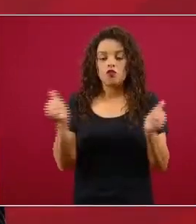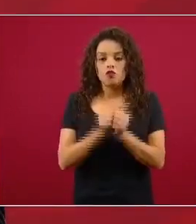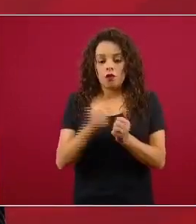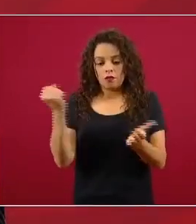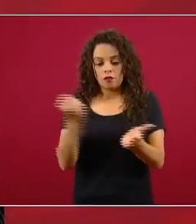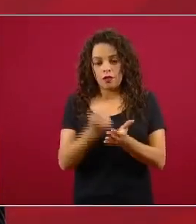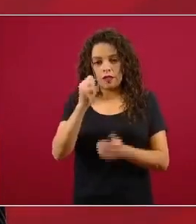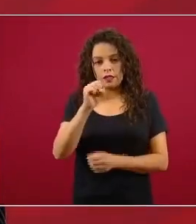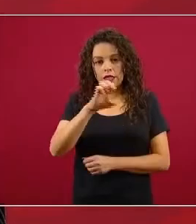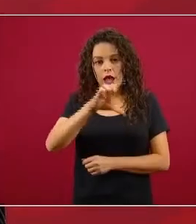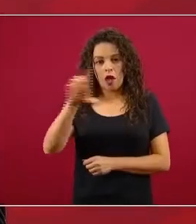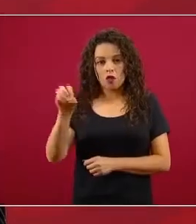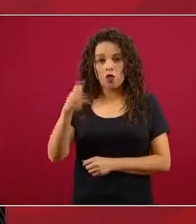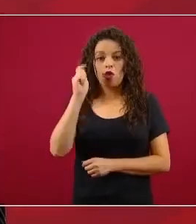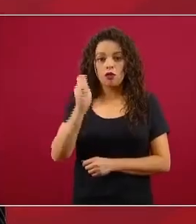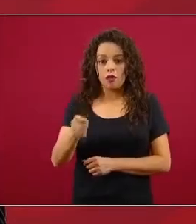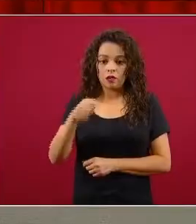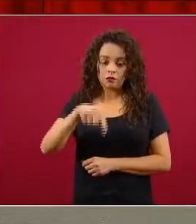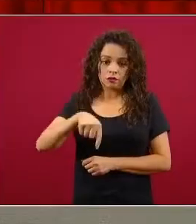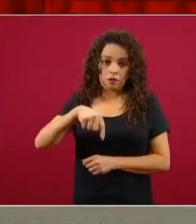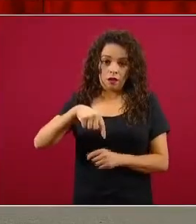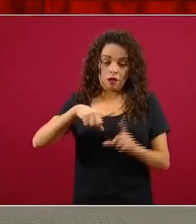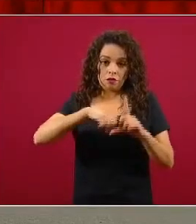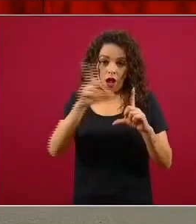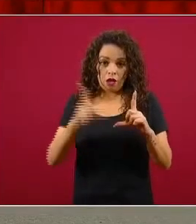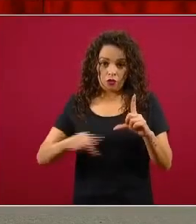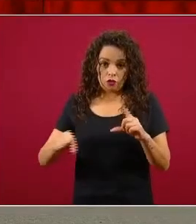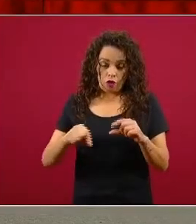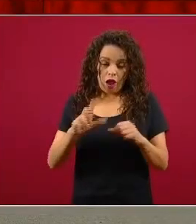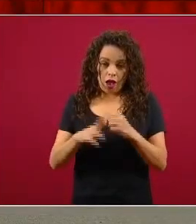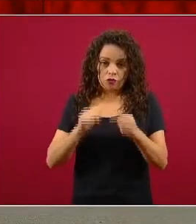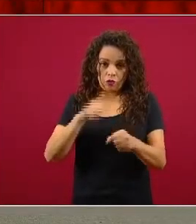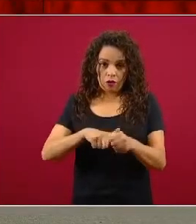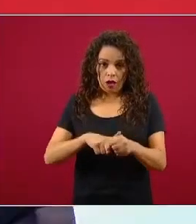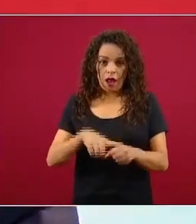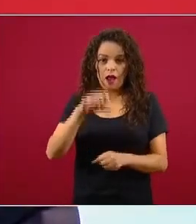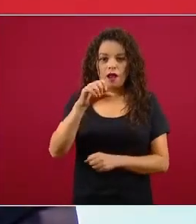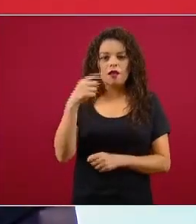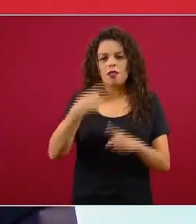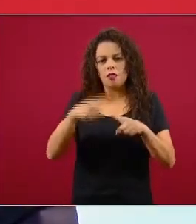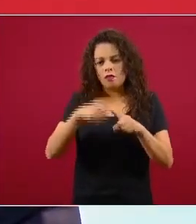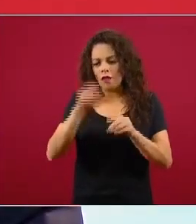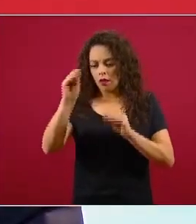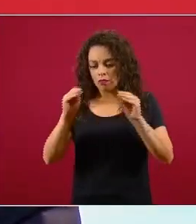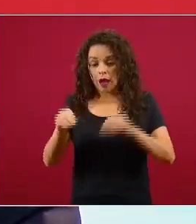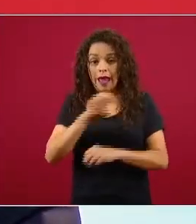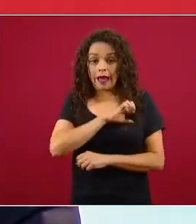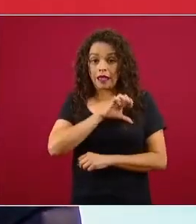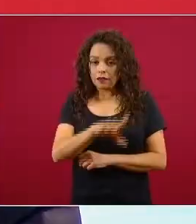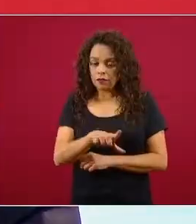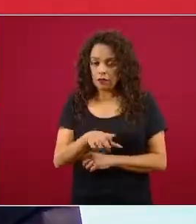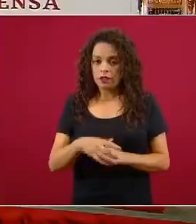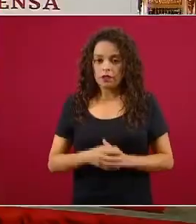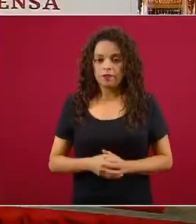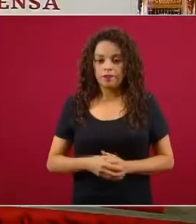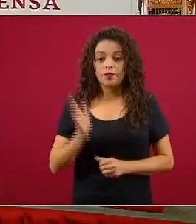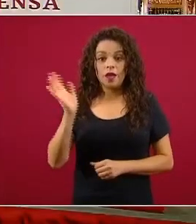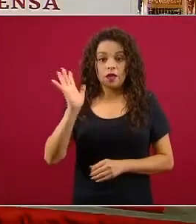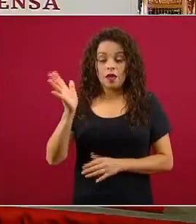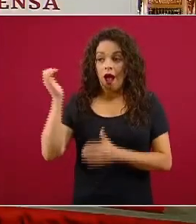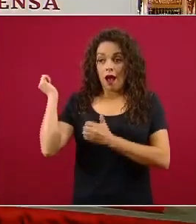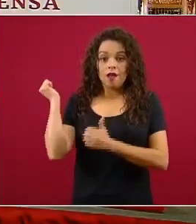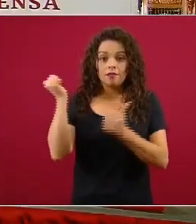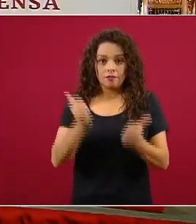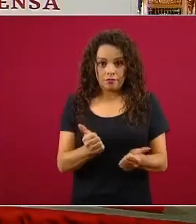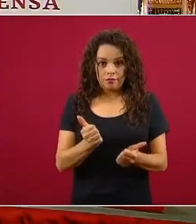nacional, etcétera, folios con tipografías específicas, y ya llegaron antes de que se pudieran acabar o antes de que